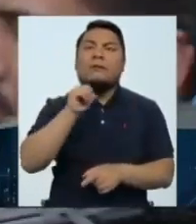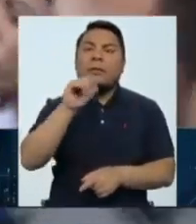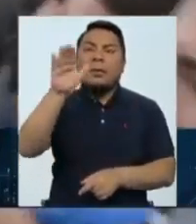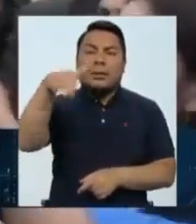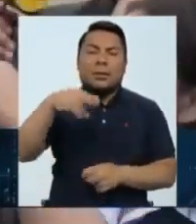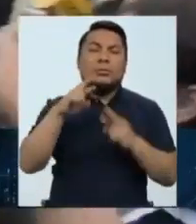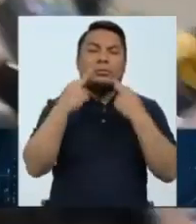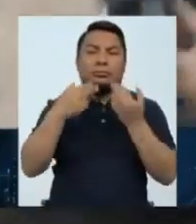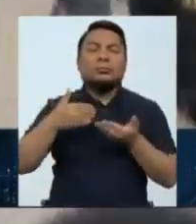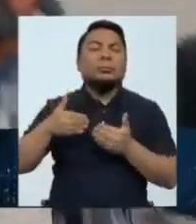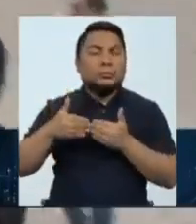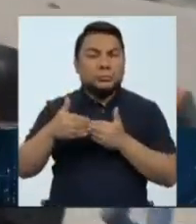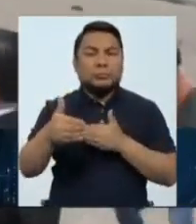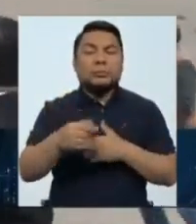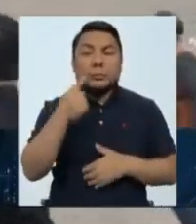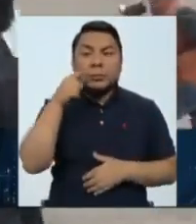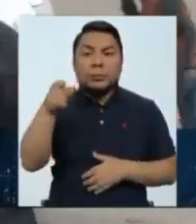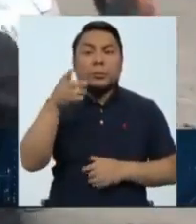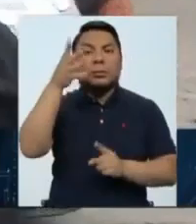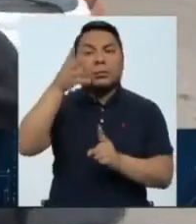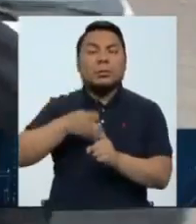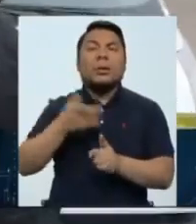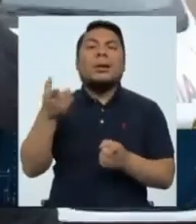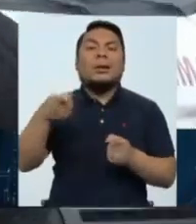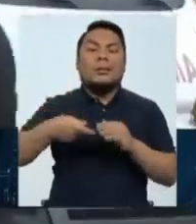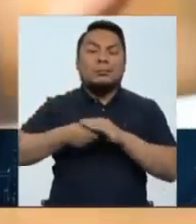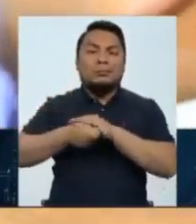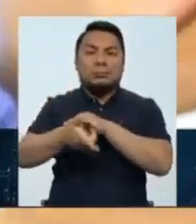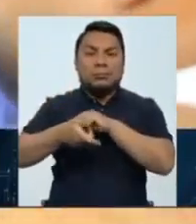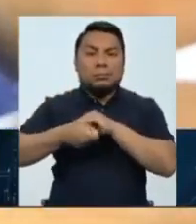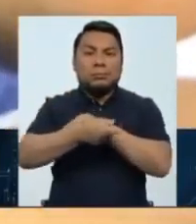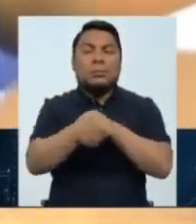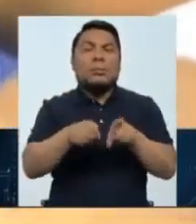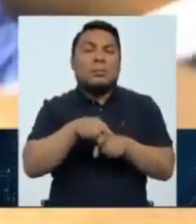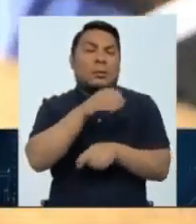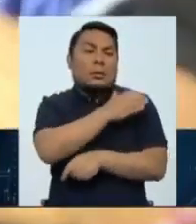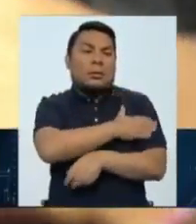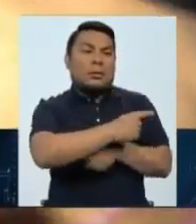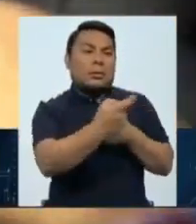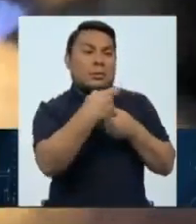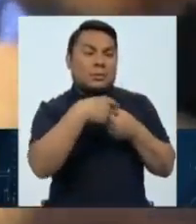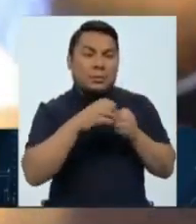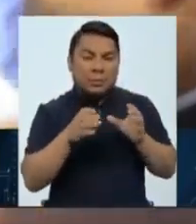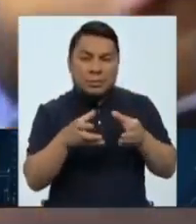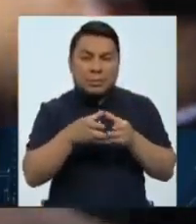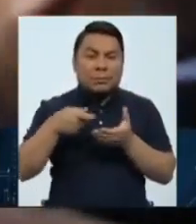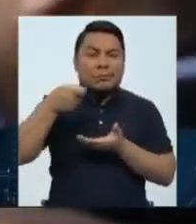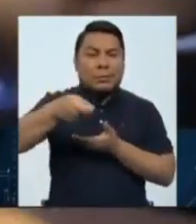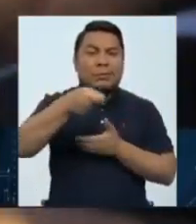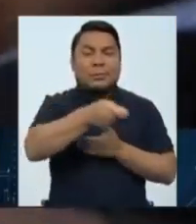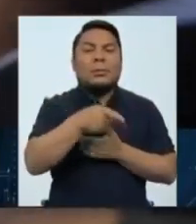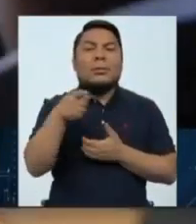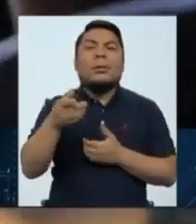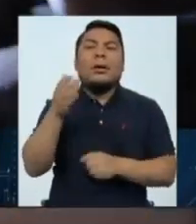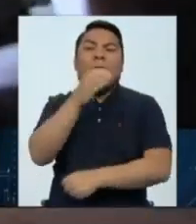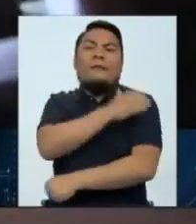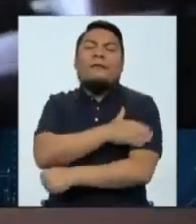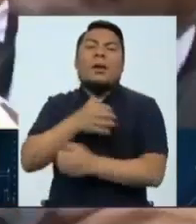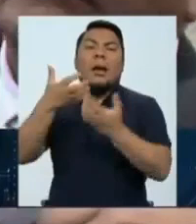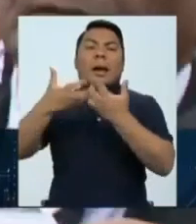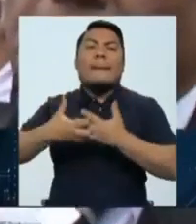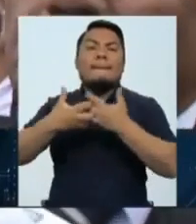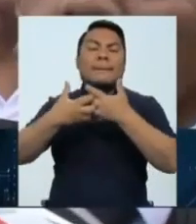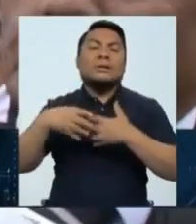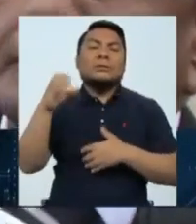restringida. Moreno Caballero es investigado por el delito de lavado de activos y tráfico de influencias por presuntamente haber favorecido a la empresa brasileña